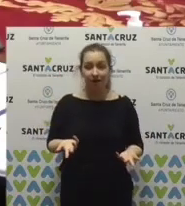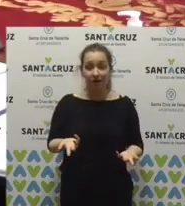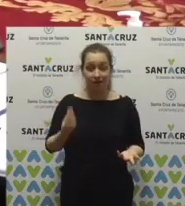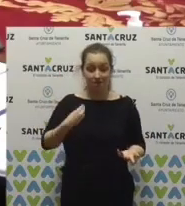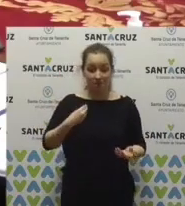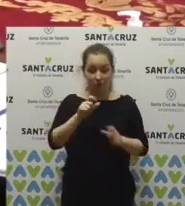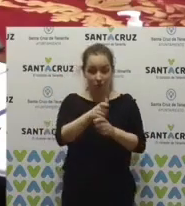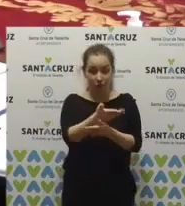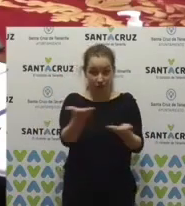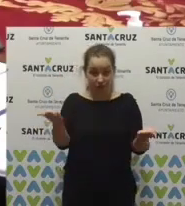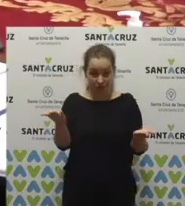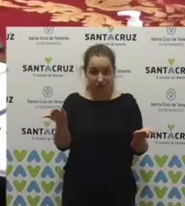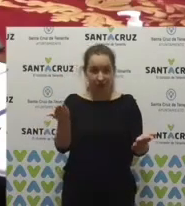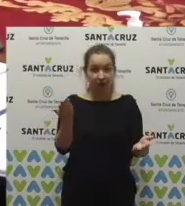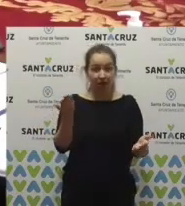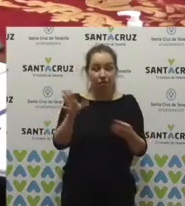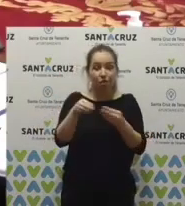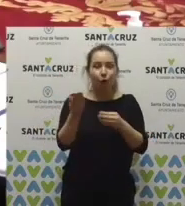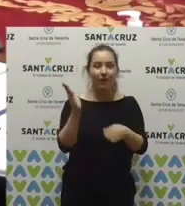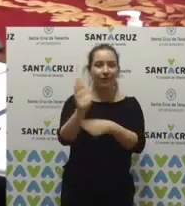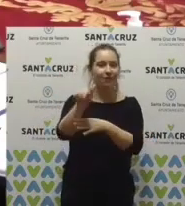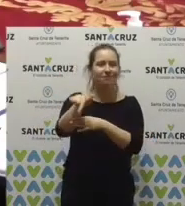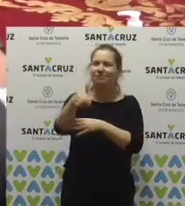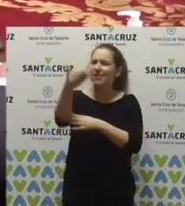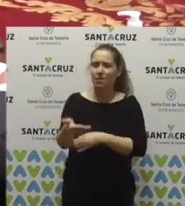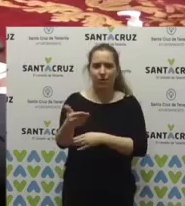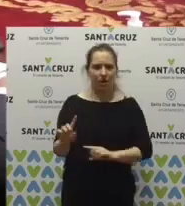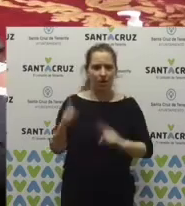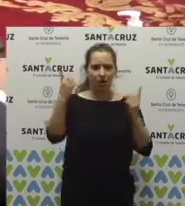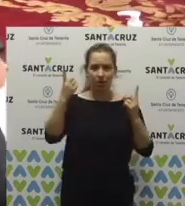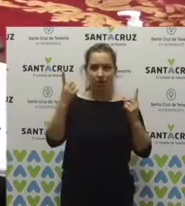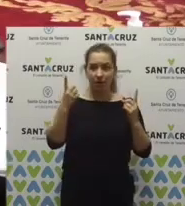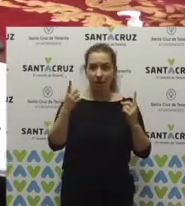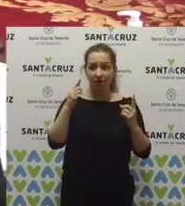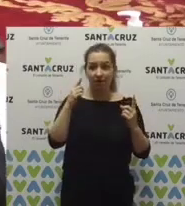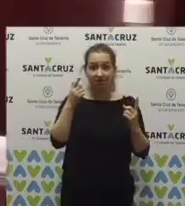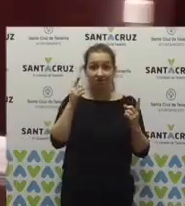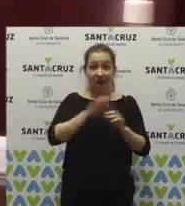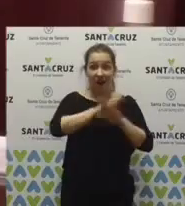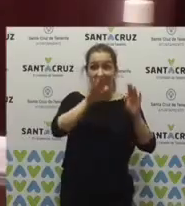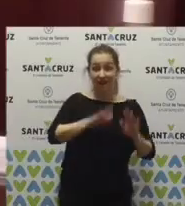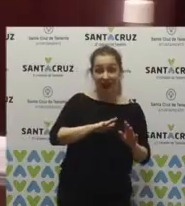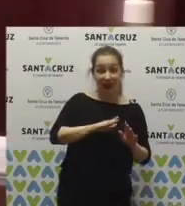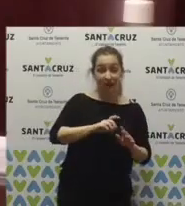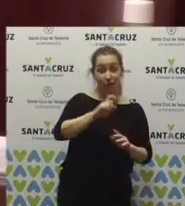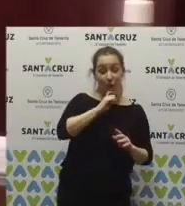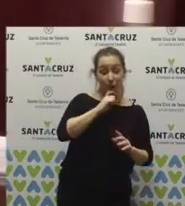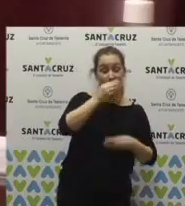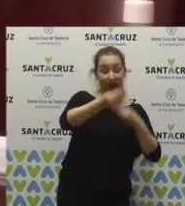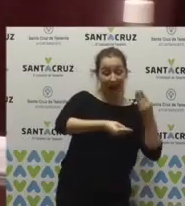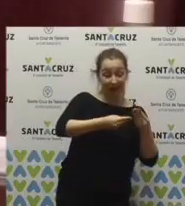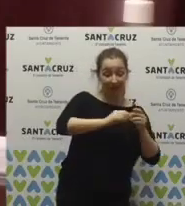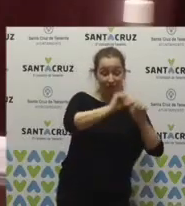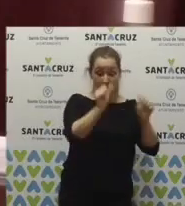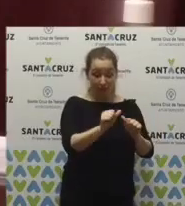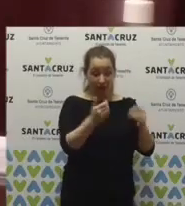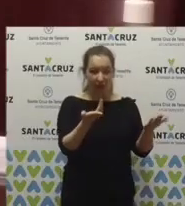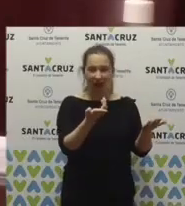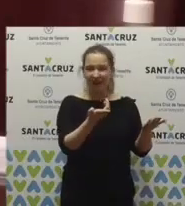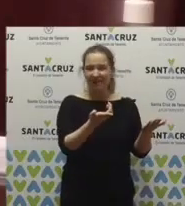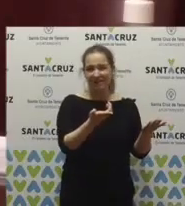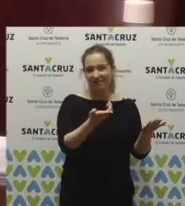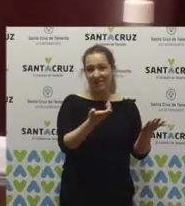santa cruz el cómo y desde luego menos importante que el que en este caso y